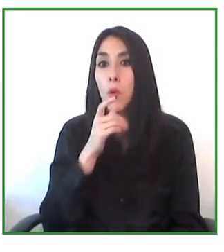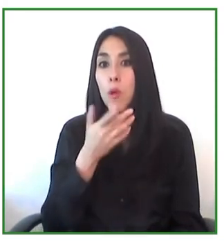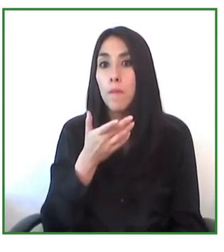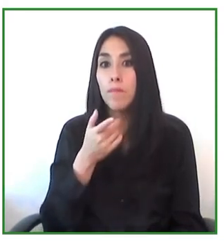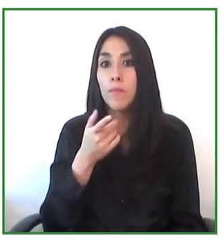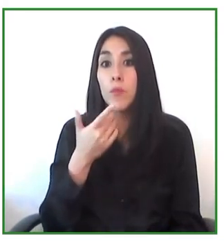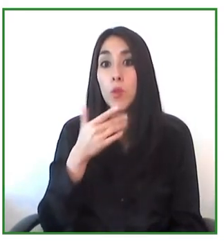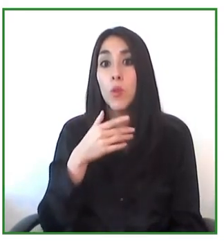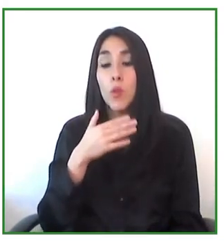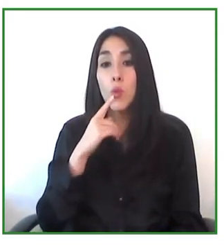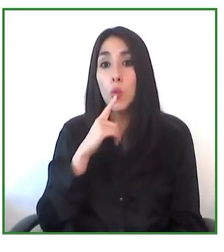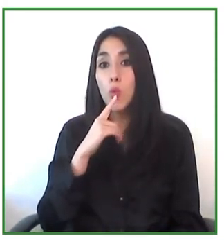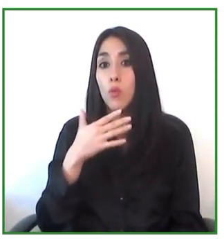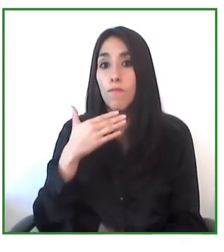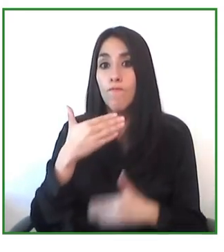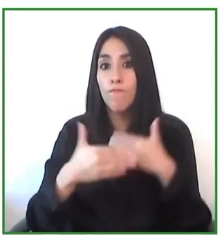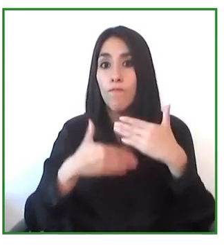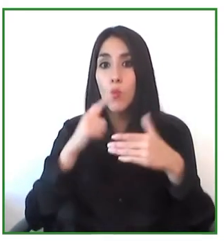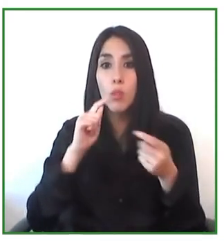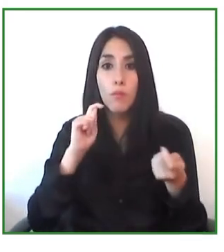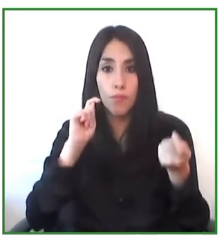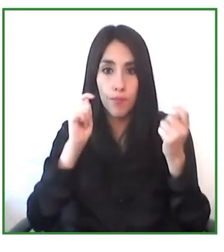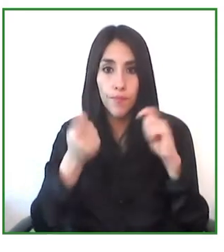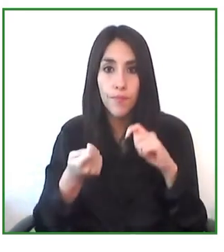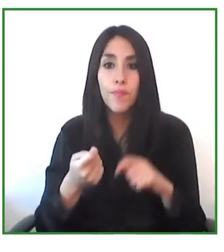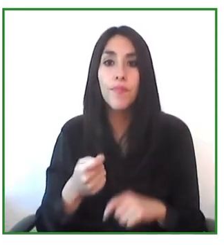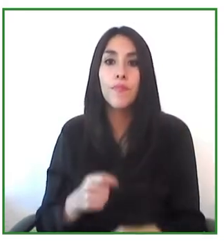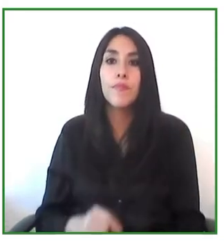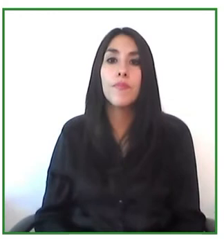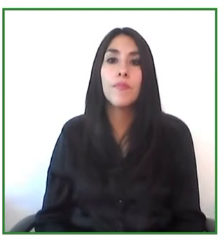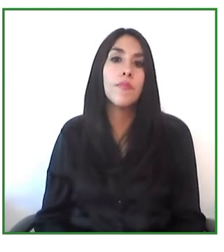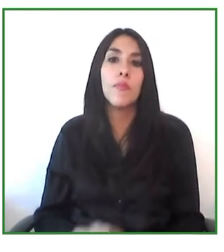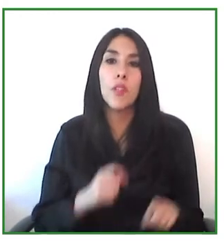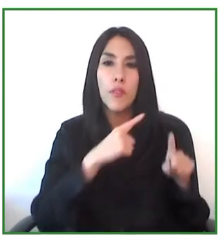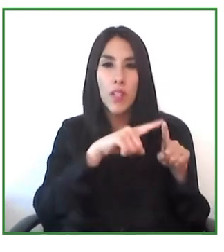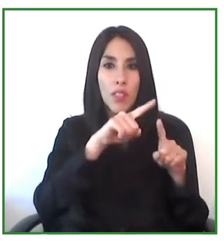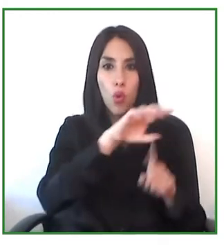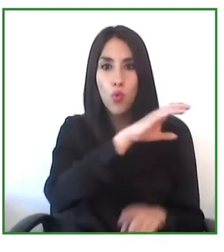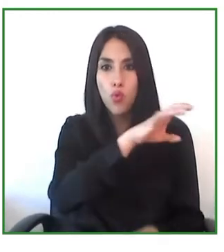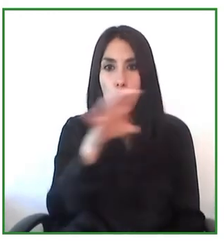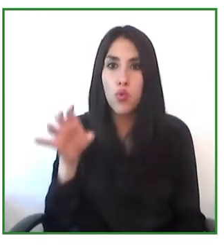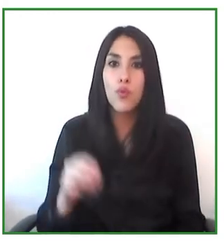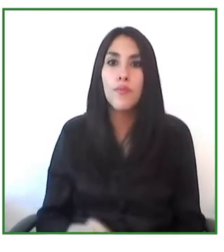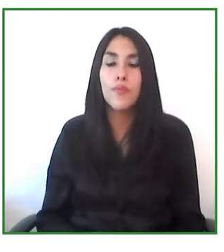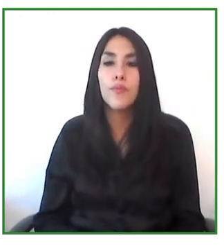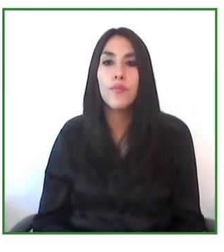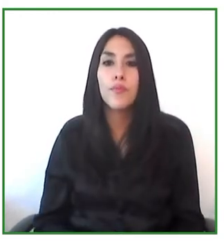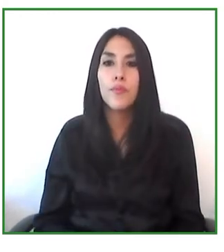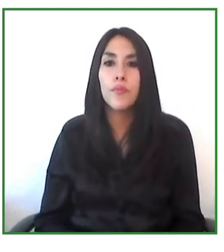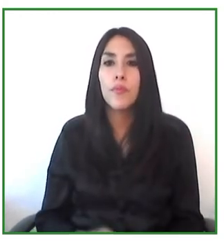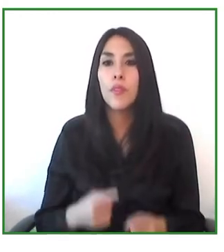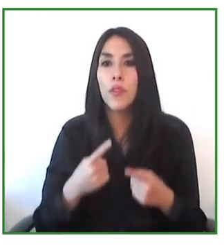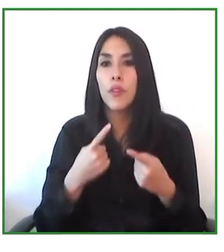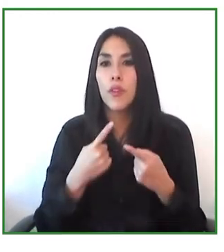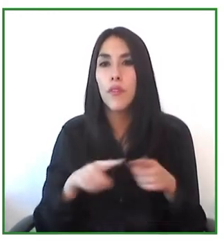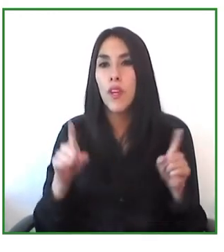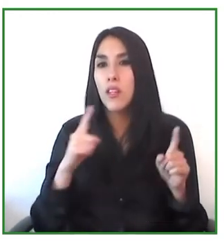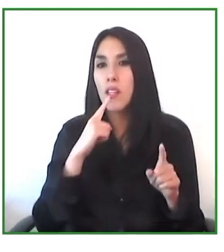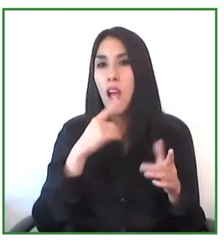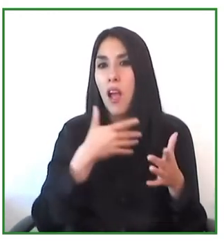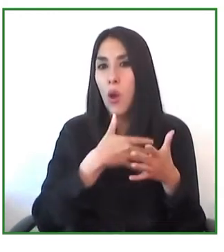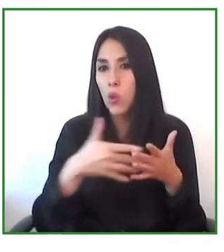para los diferentes países, las diferentes lenguas. Ahora ya tenemos en español de